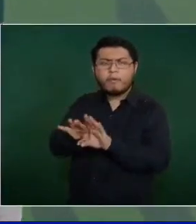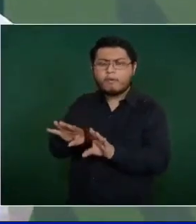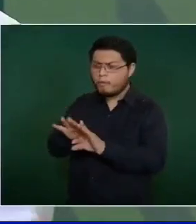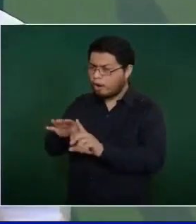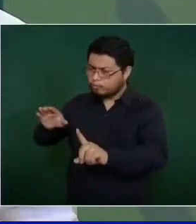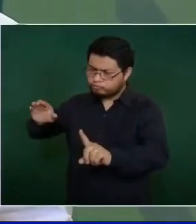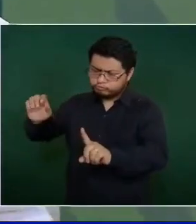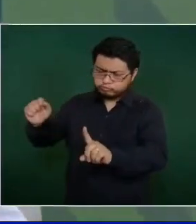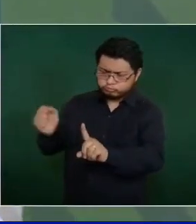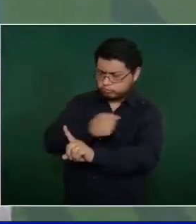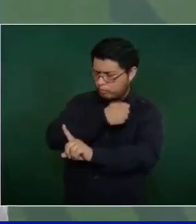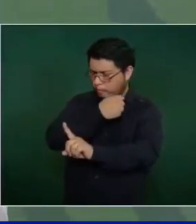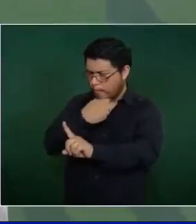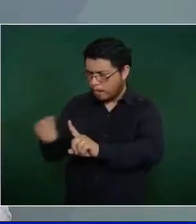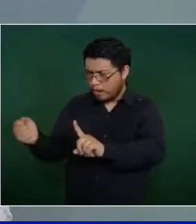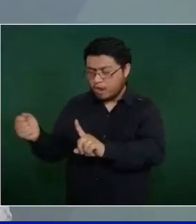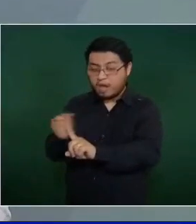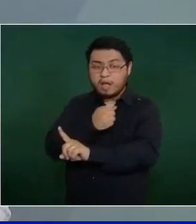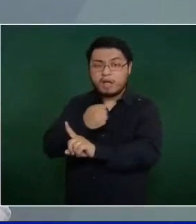cómo lo están azotando